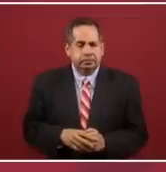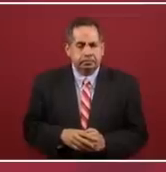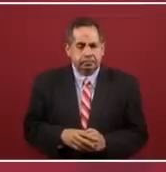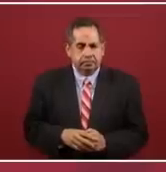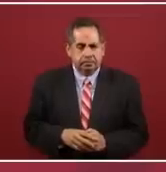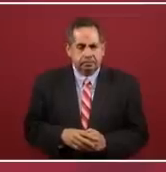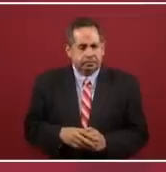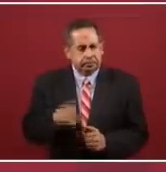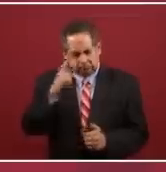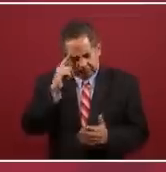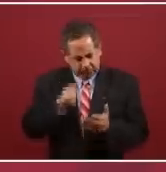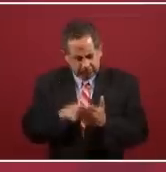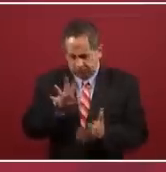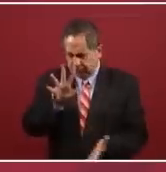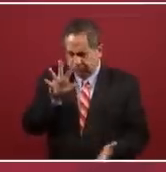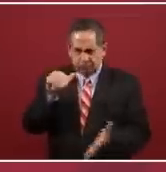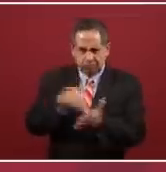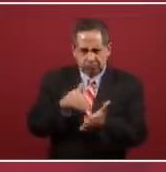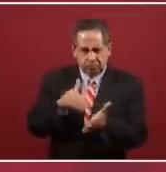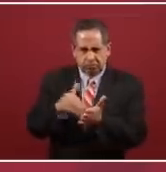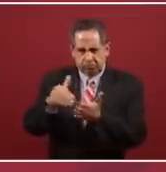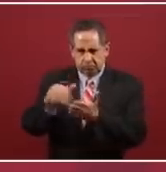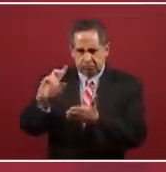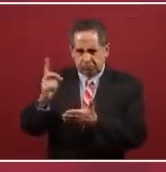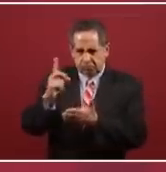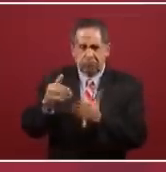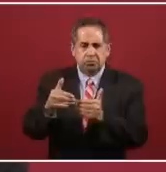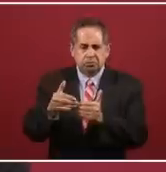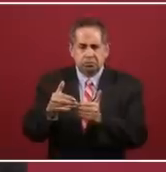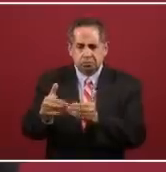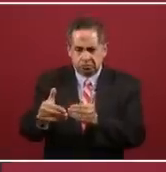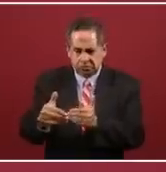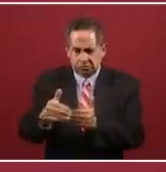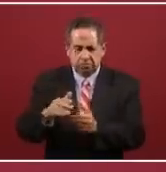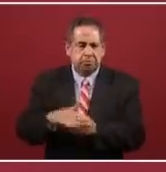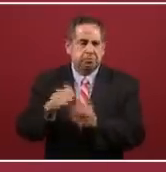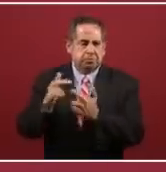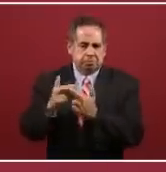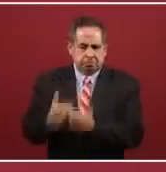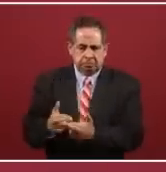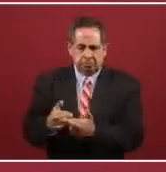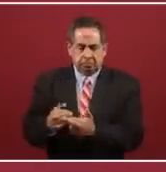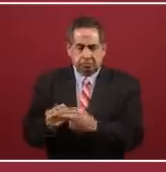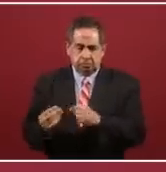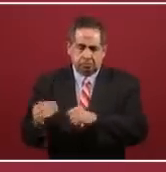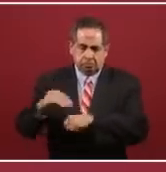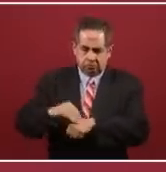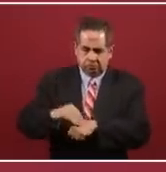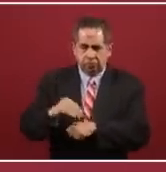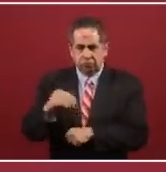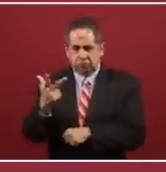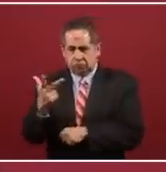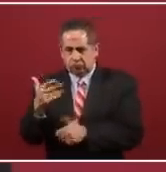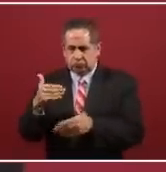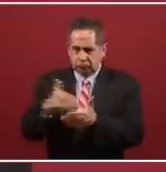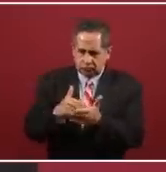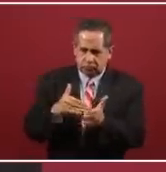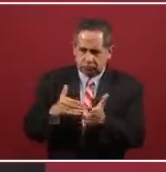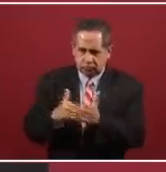de 5,000 millones de dólares, se amplió a 8,000 millones de dólares.